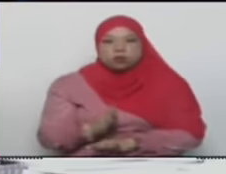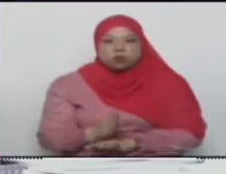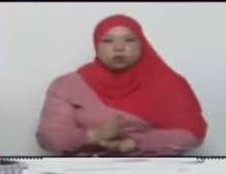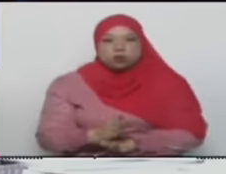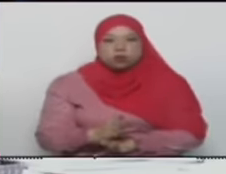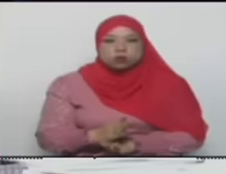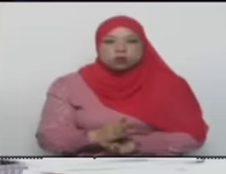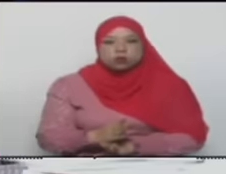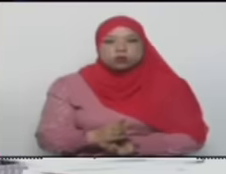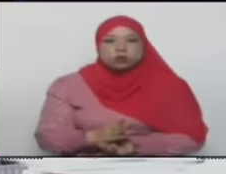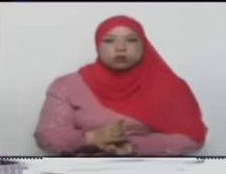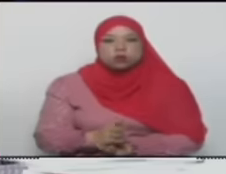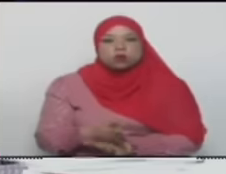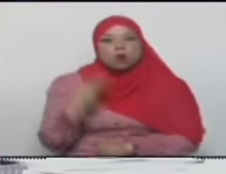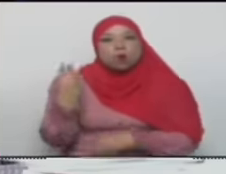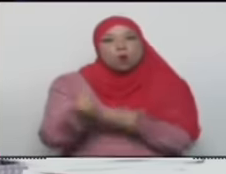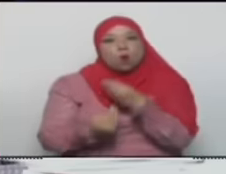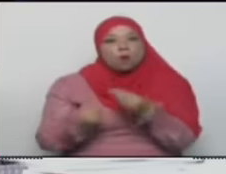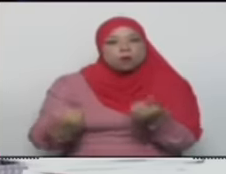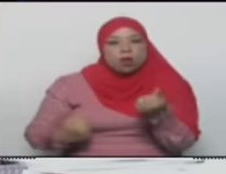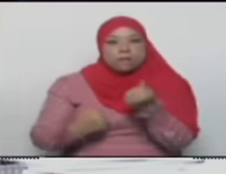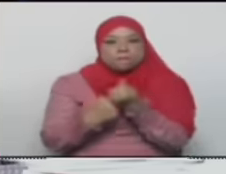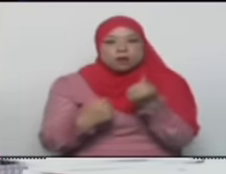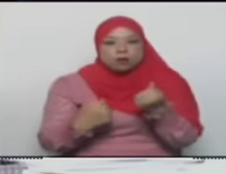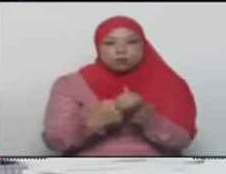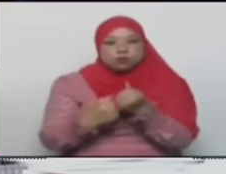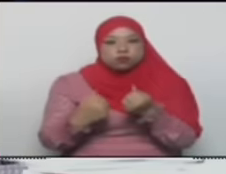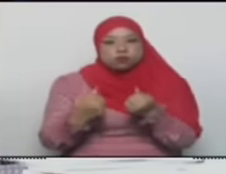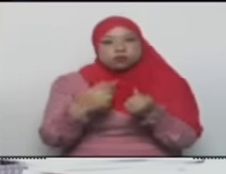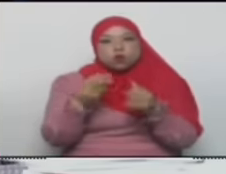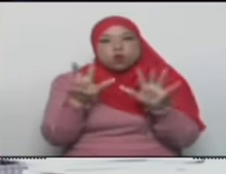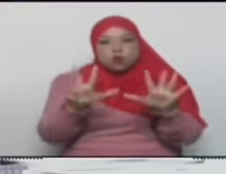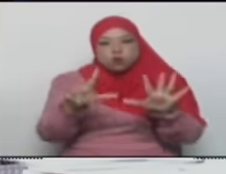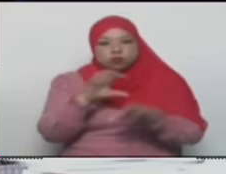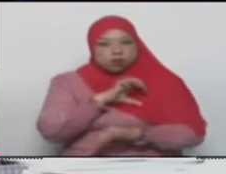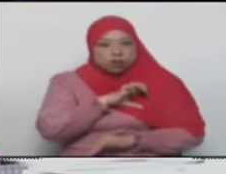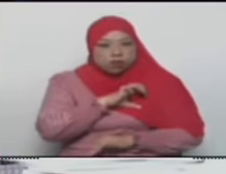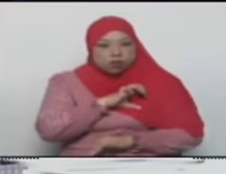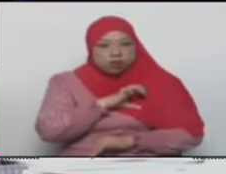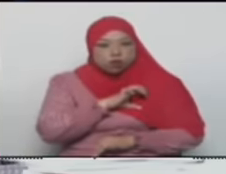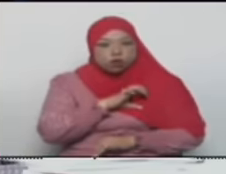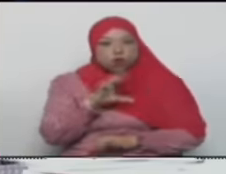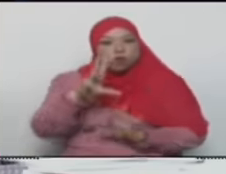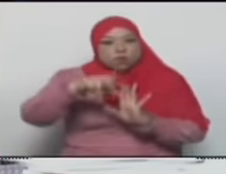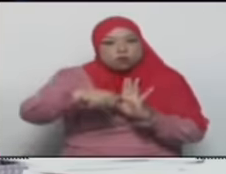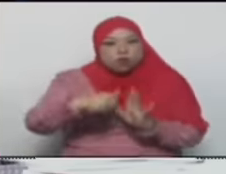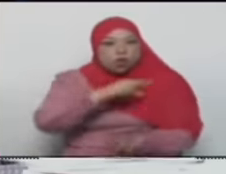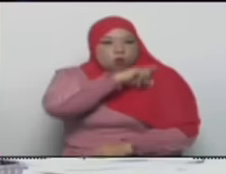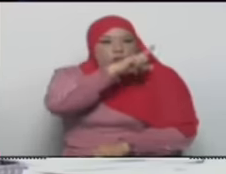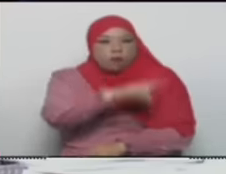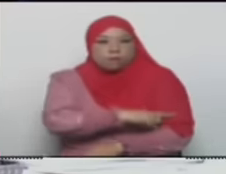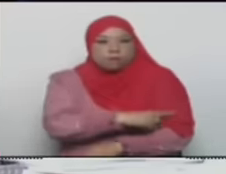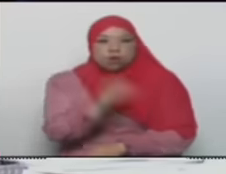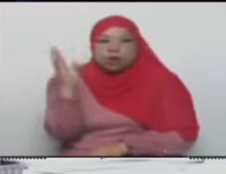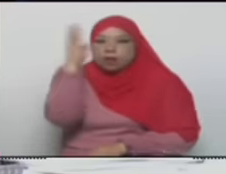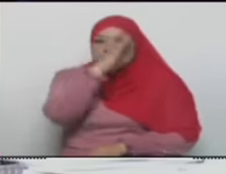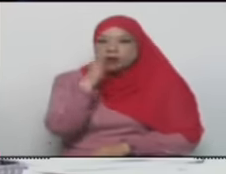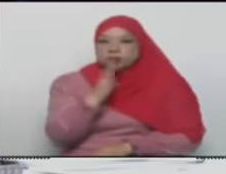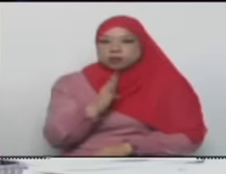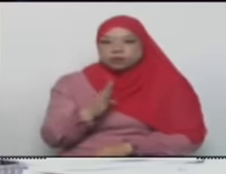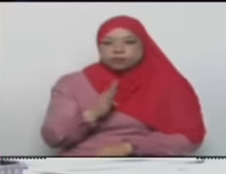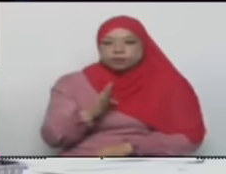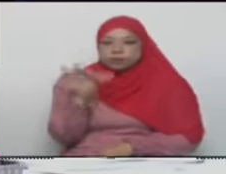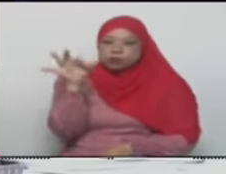Bolsonaro. Cómo apoyó después el asalto al poder el 8 de enero. Entonces, en esas investigaciones, el